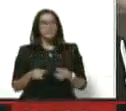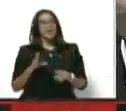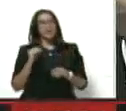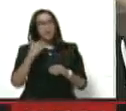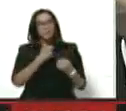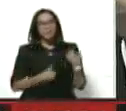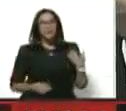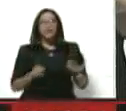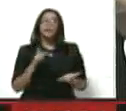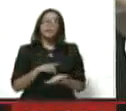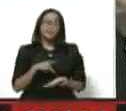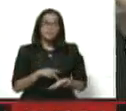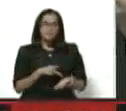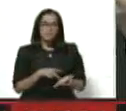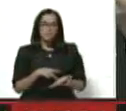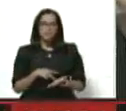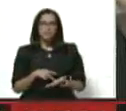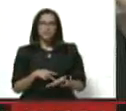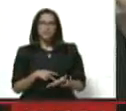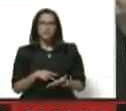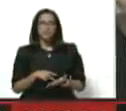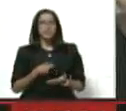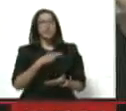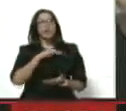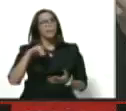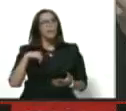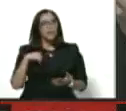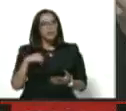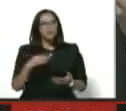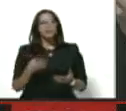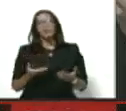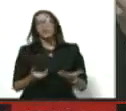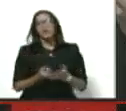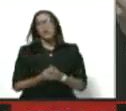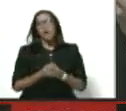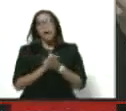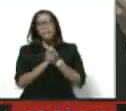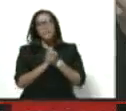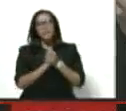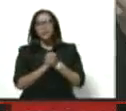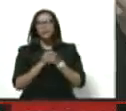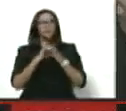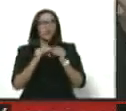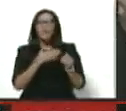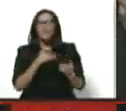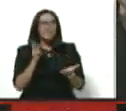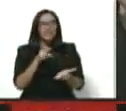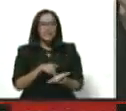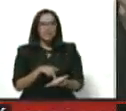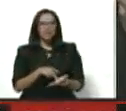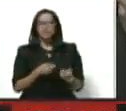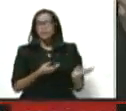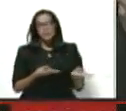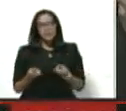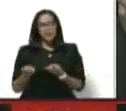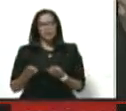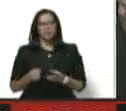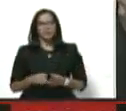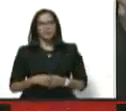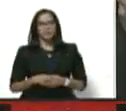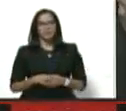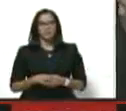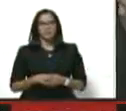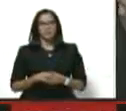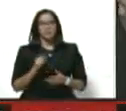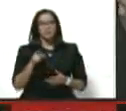de la participación de los militantes, de los simpatizantes, de los amigos, de todo el que quiera ir, está invitado. Si usted